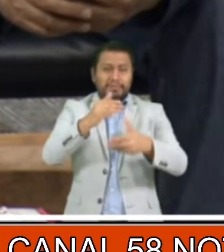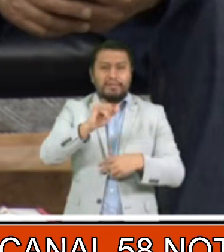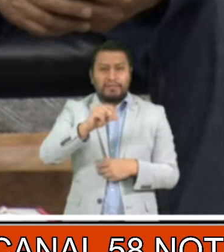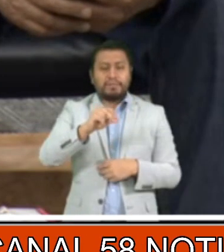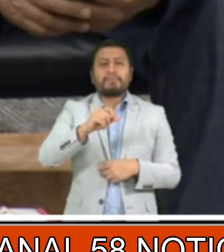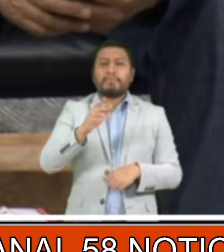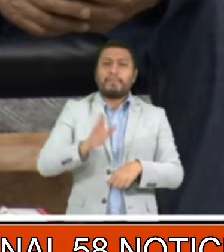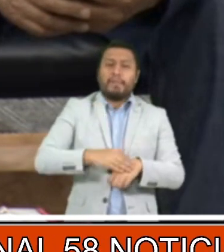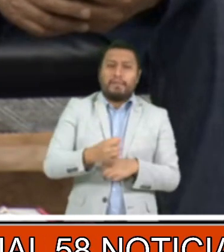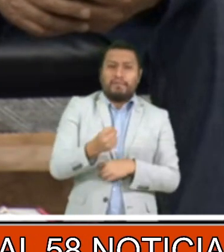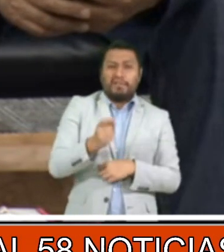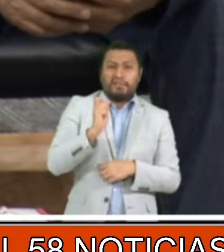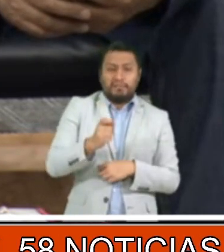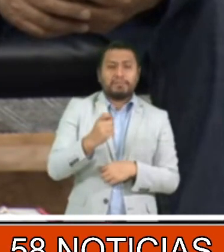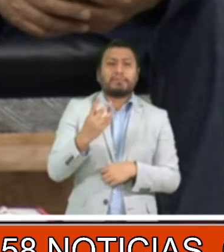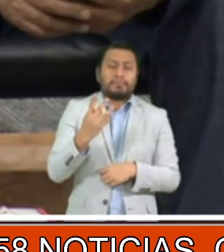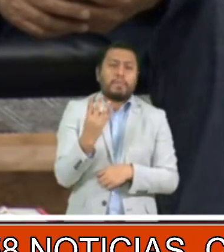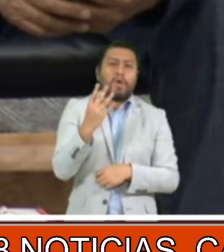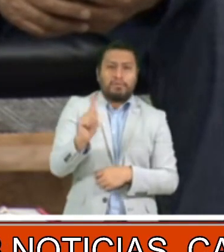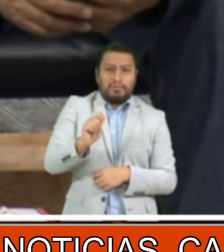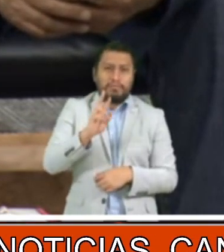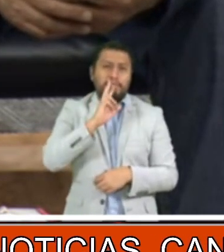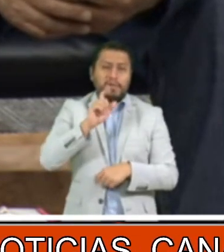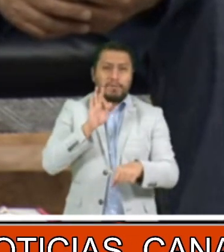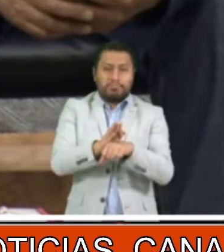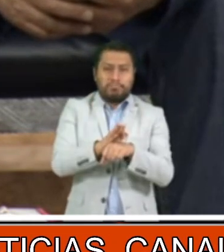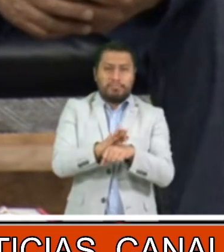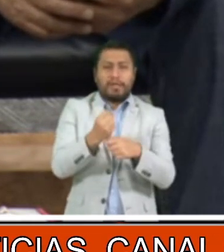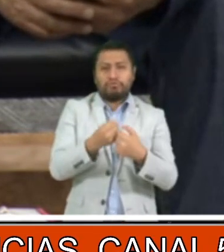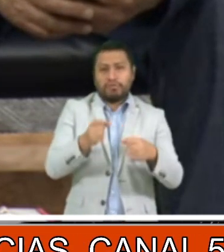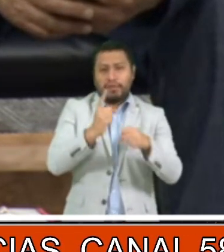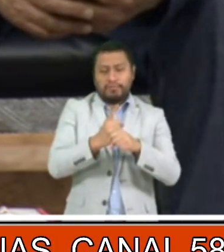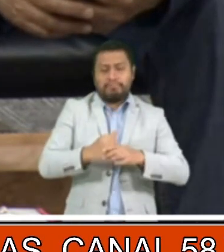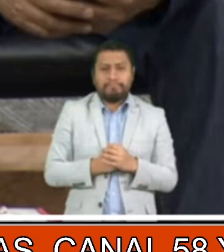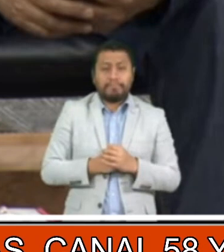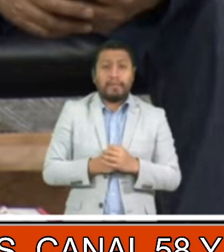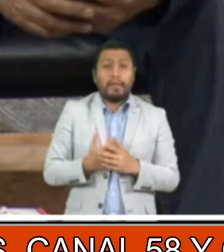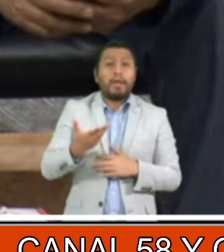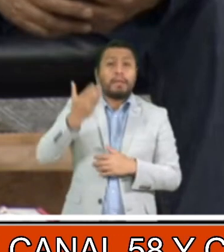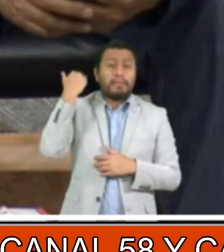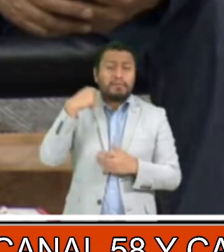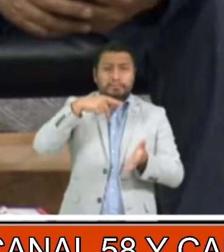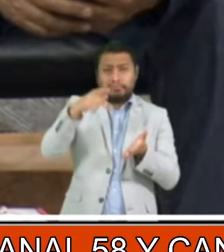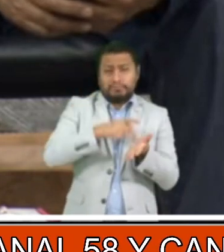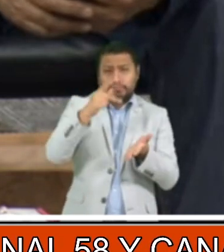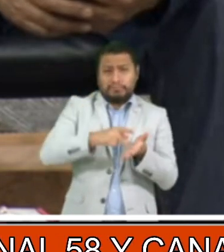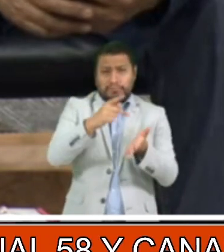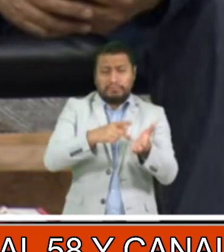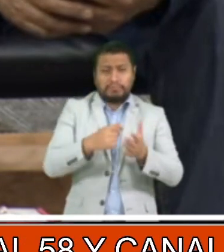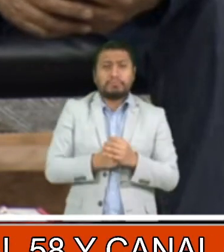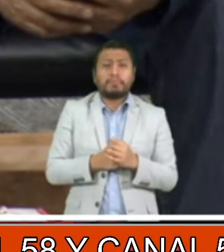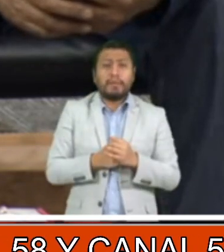sentido social, como lo es la Cuarta Transformación. En días pasados, de manera sistemática y casi